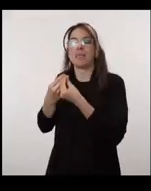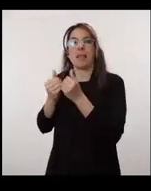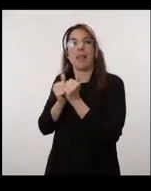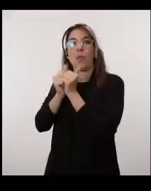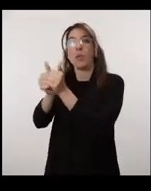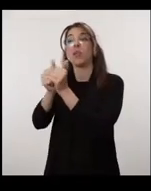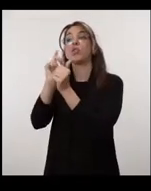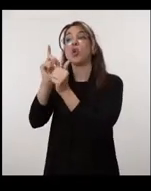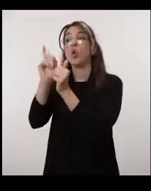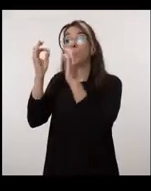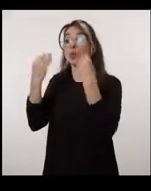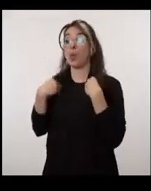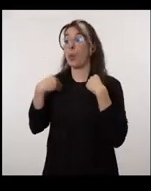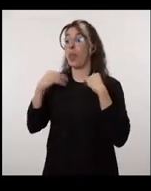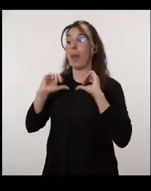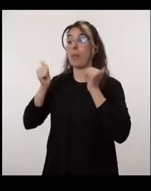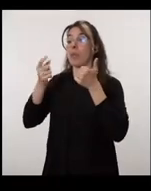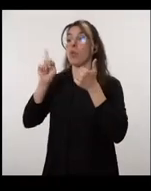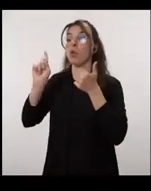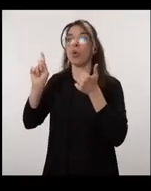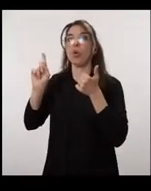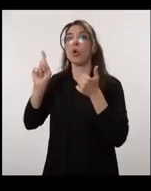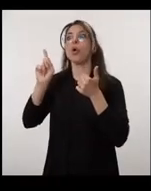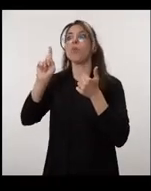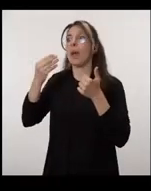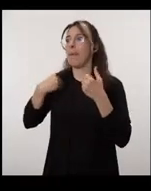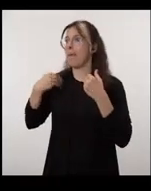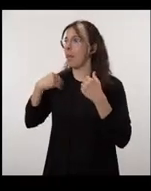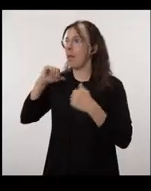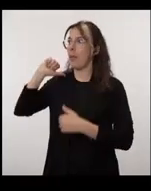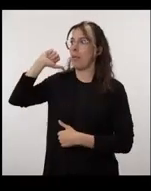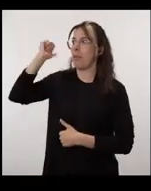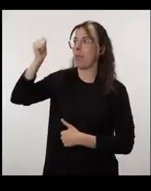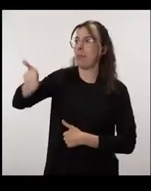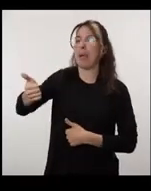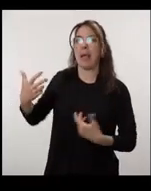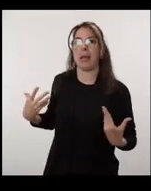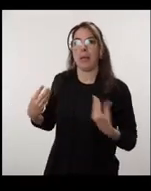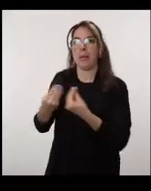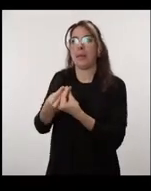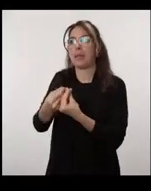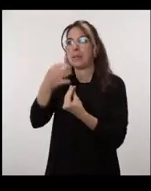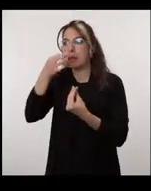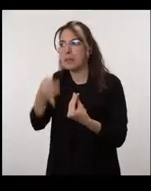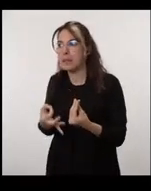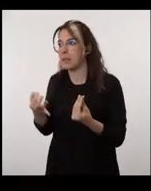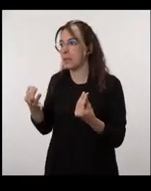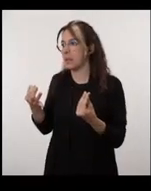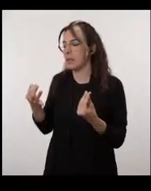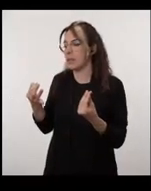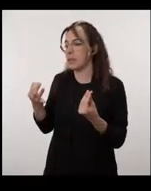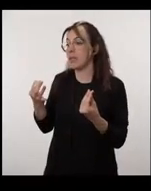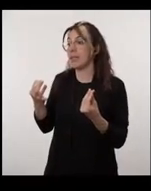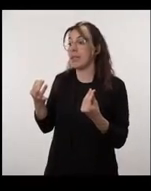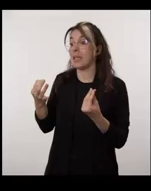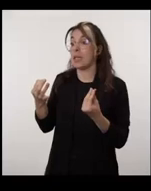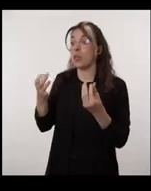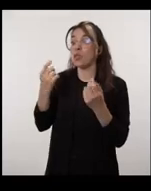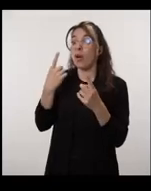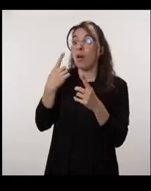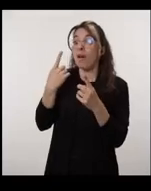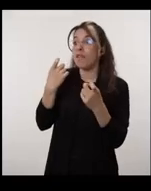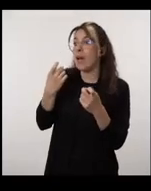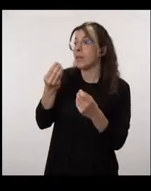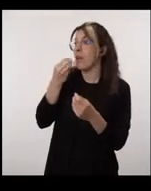no fue sólo los inicios de su vida sino que les acompaña a lo largo de toda toda su vida de hecho pues le ofreció provisiones a